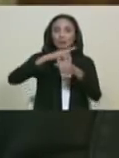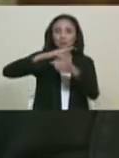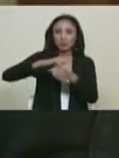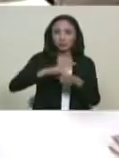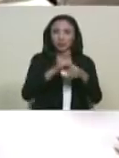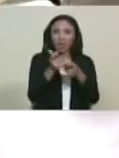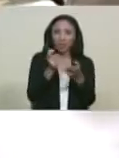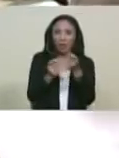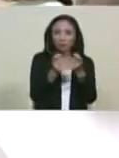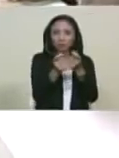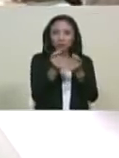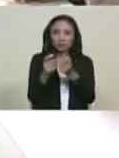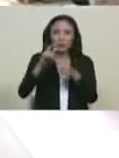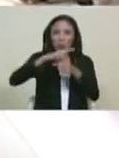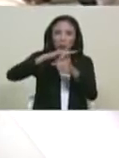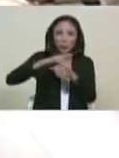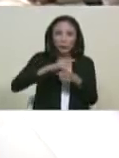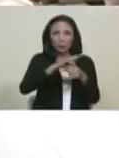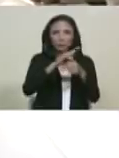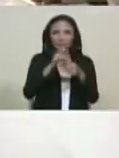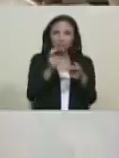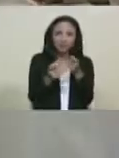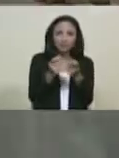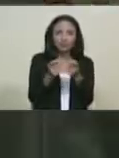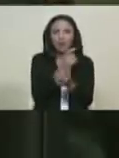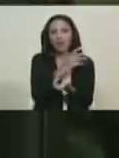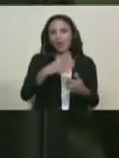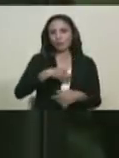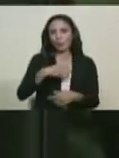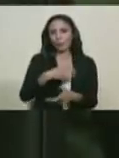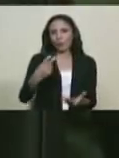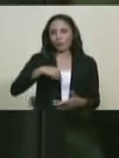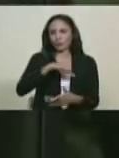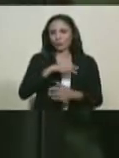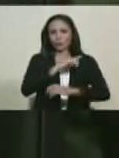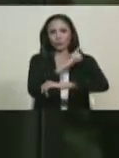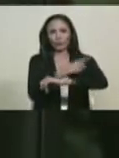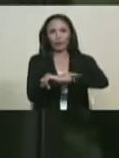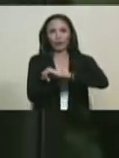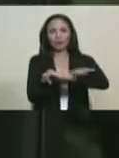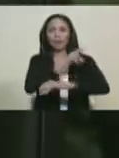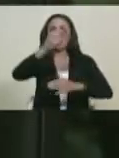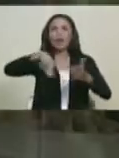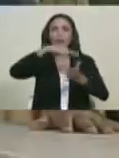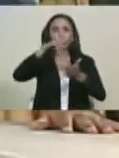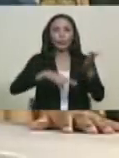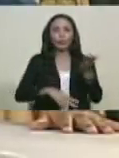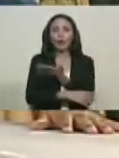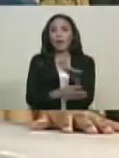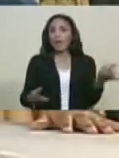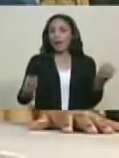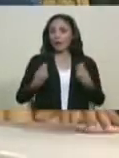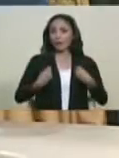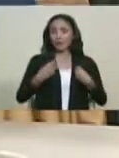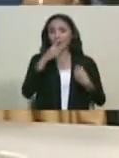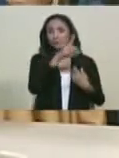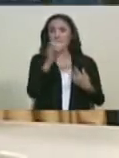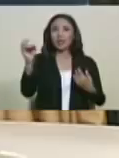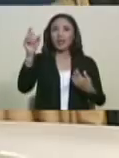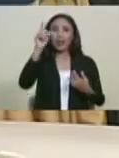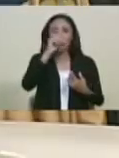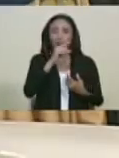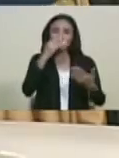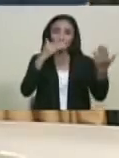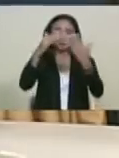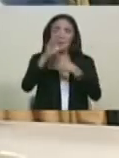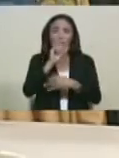estamos vivos no pudieron con nosotros no van a poder nunca viviremos 100 años nos veremos como